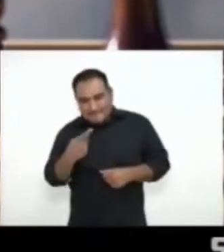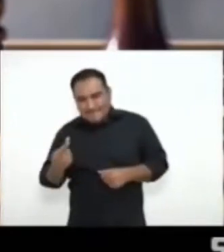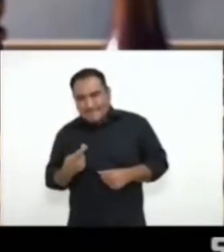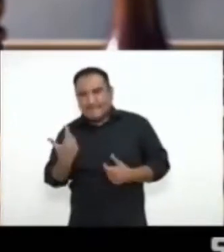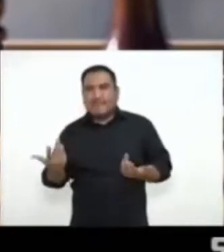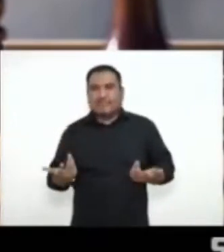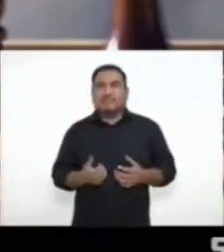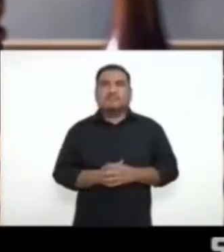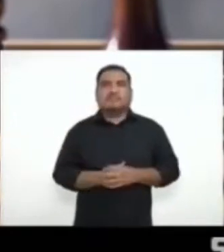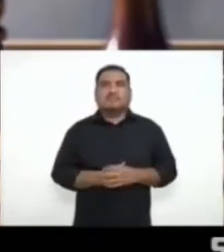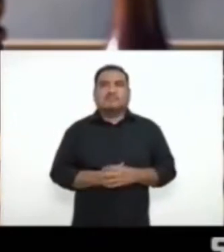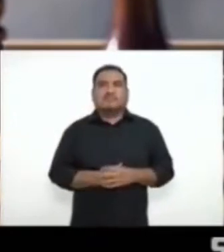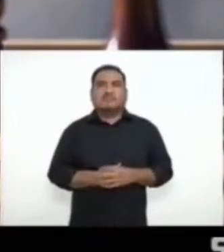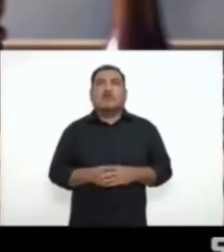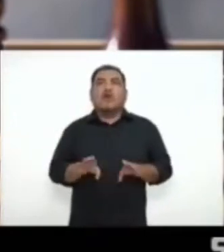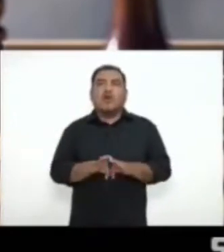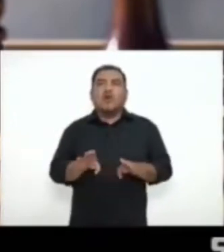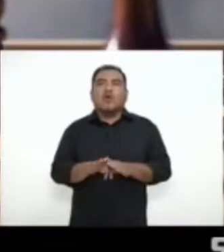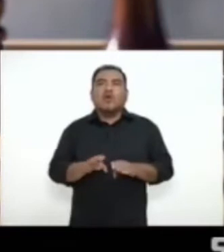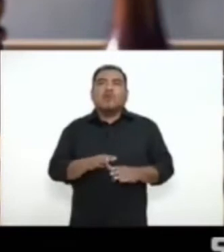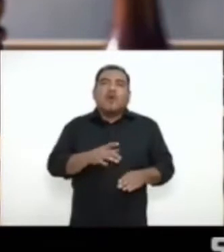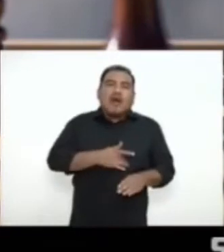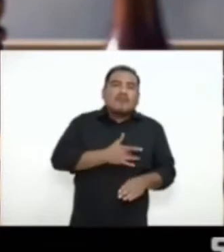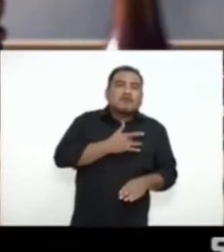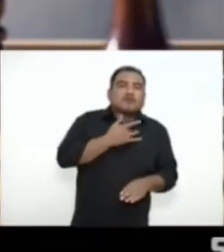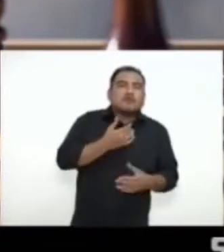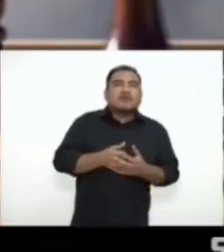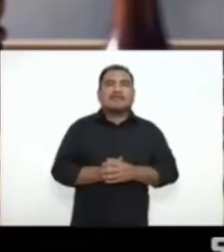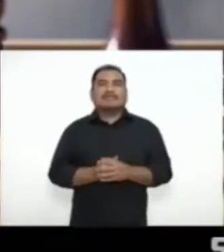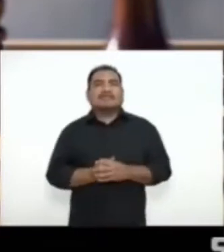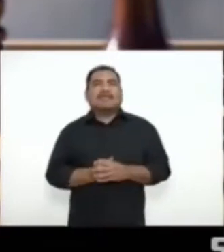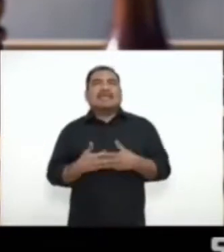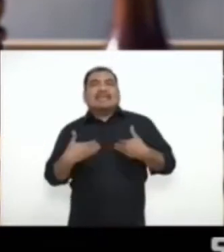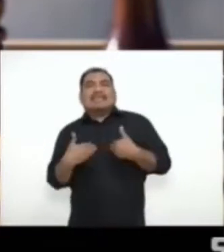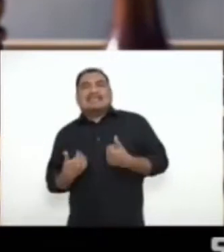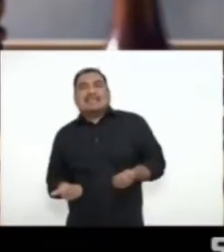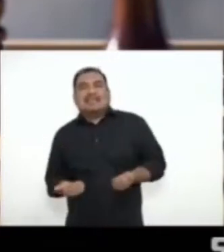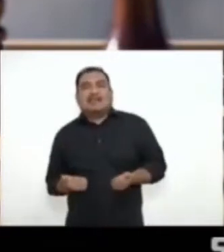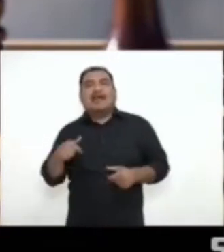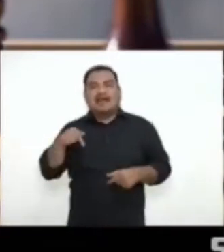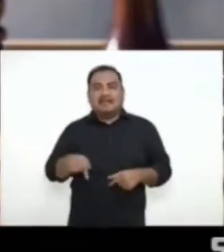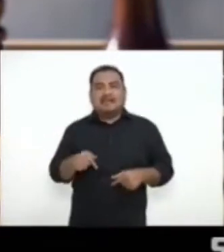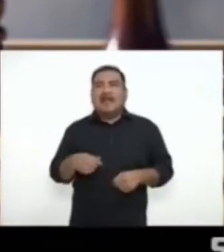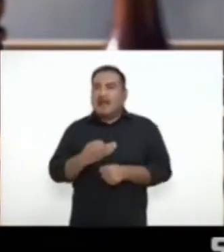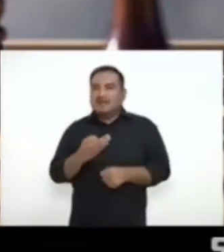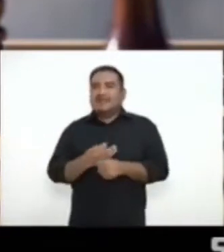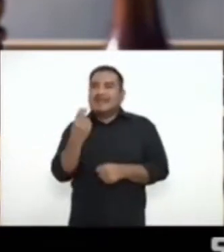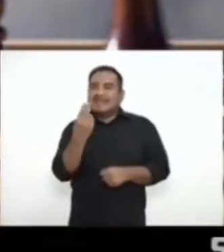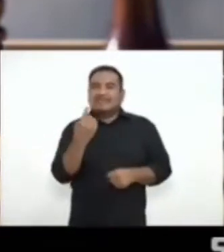emociones, no controlar, yo le llamo gestionar, es ¿qué necesito en este